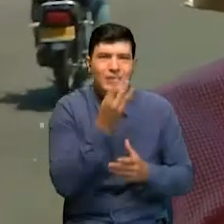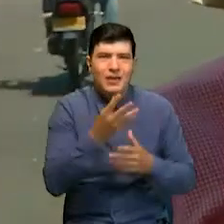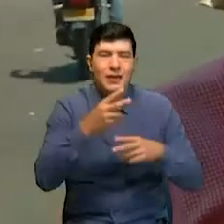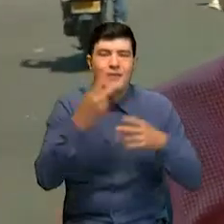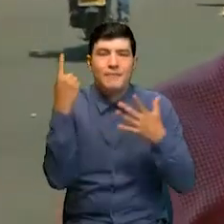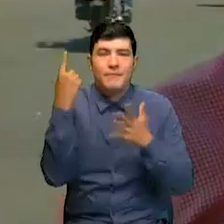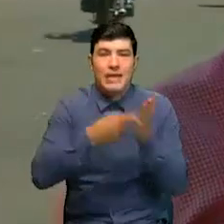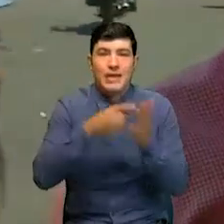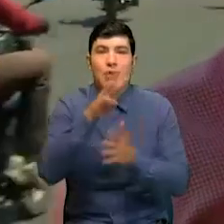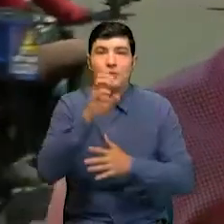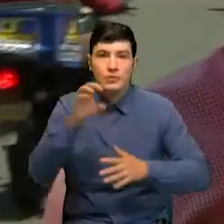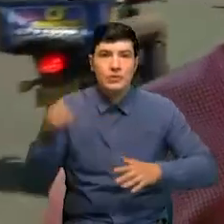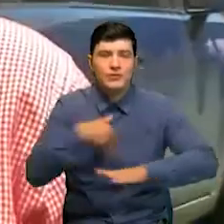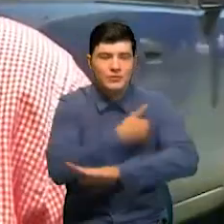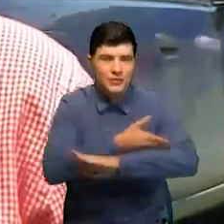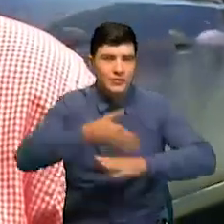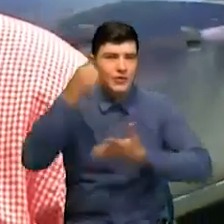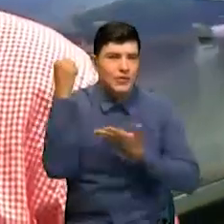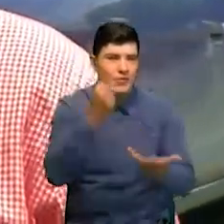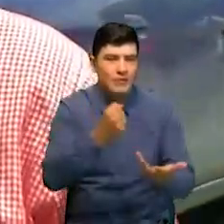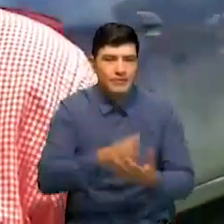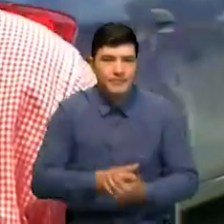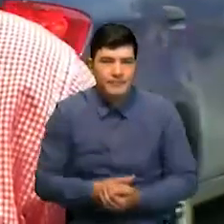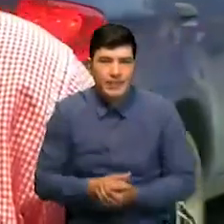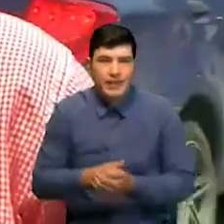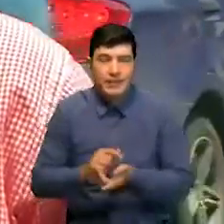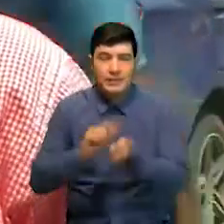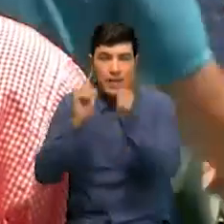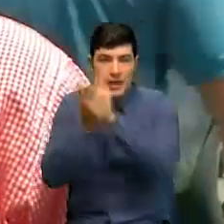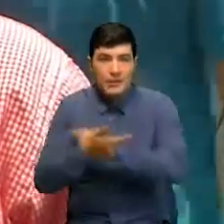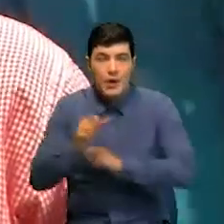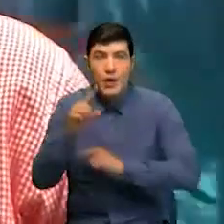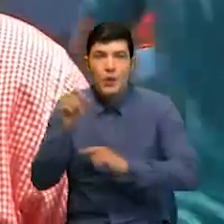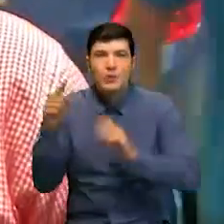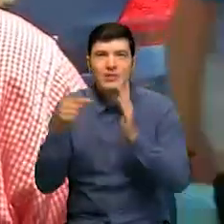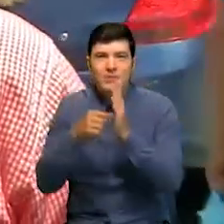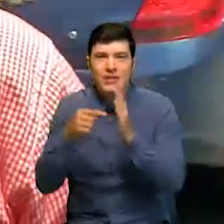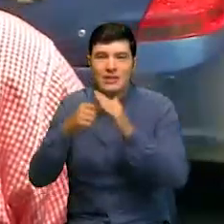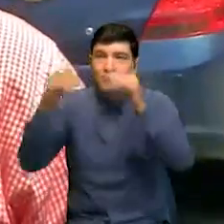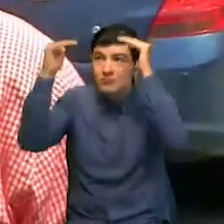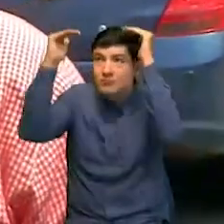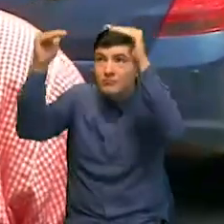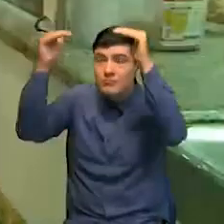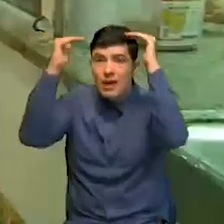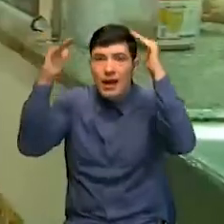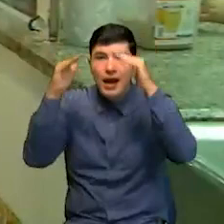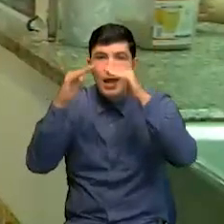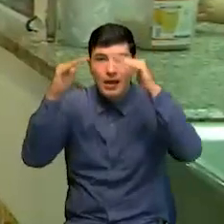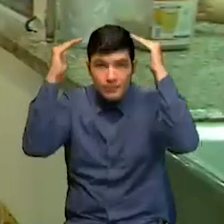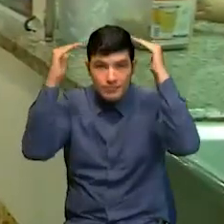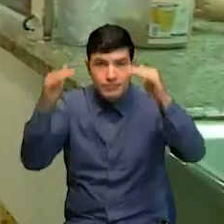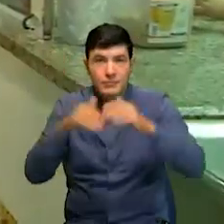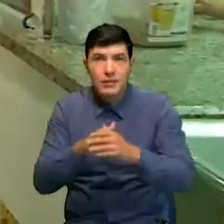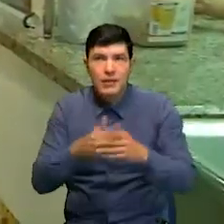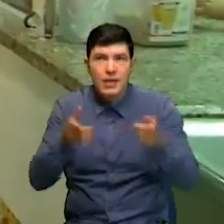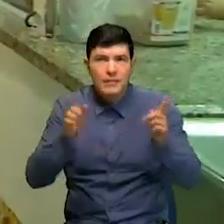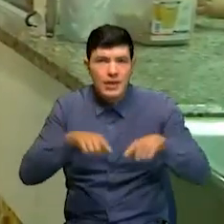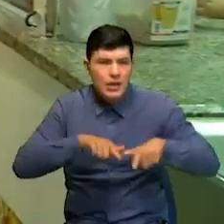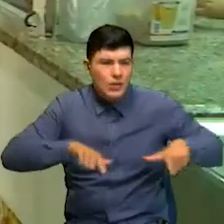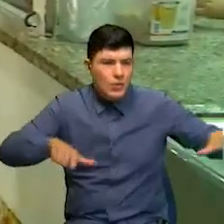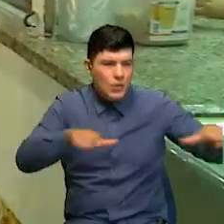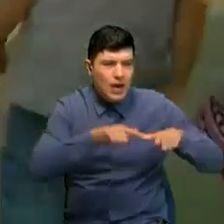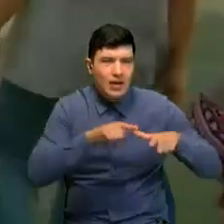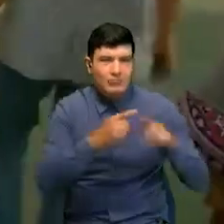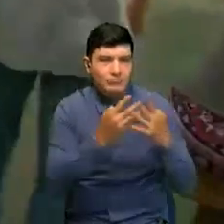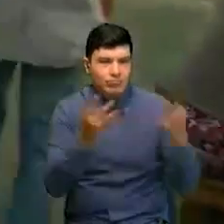millones de pesos lo cual se cambiaron 11.000 texas se cambió el piso del alcantarillado la planta física se adecúa completamente inclusive